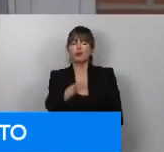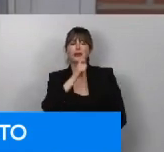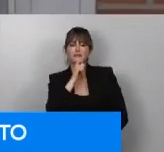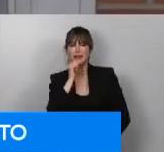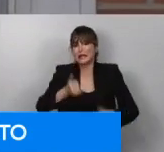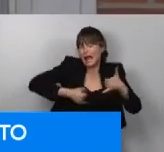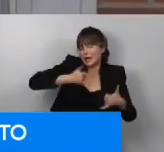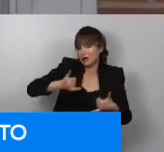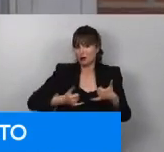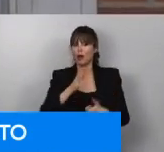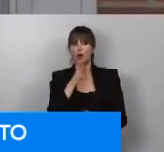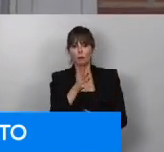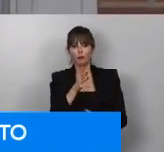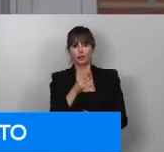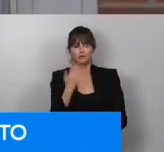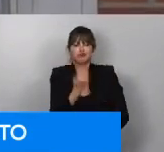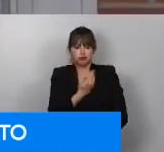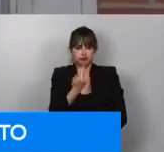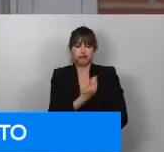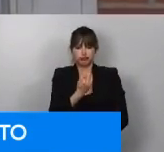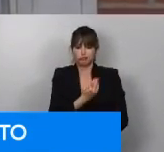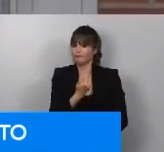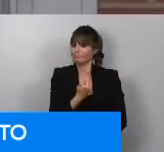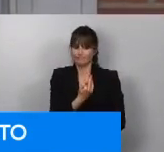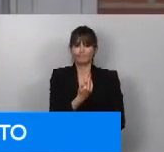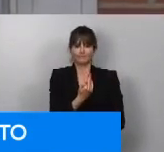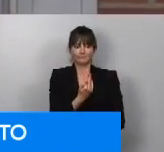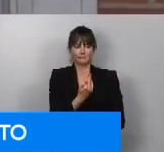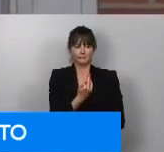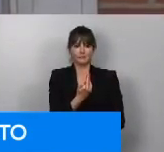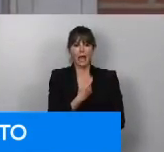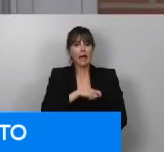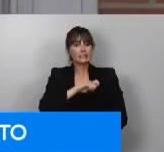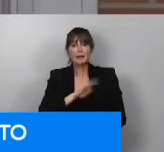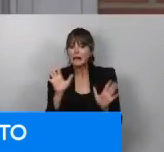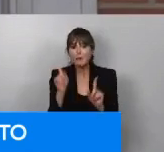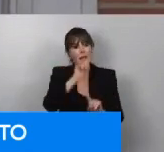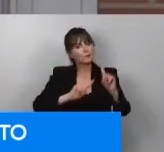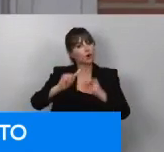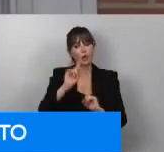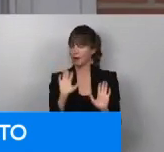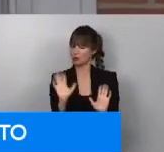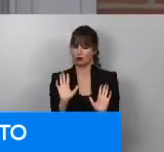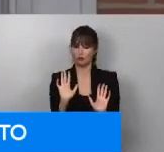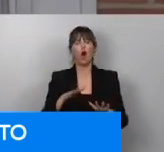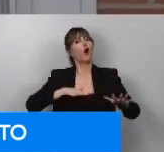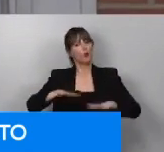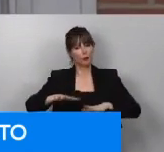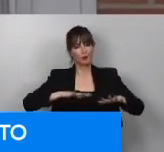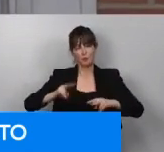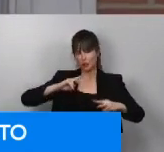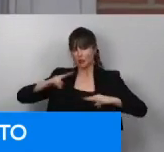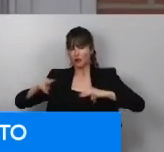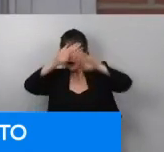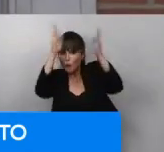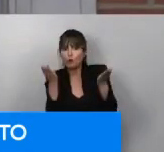herido porque los males que nos aquejan no son ni mucho menos exclusivos de España forman parte de un movimiento reaccionario